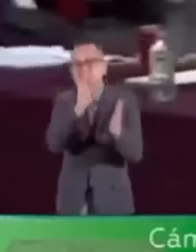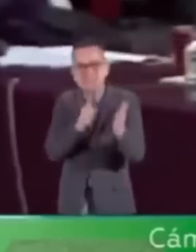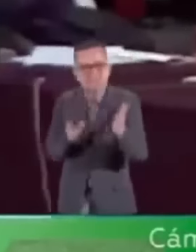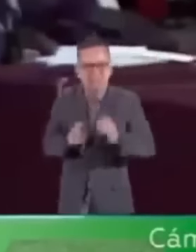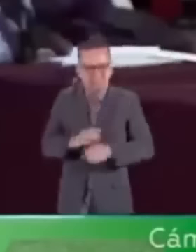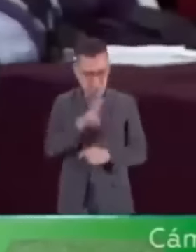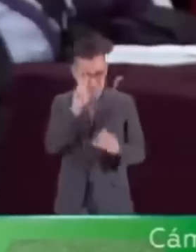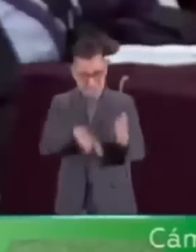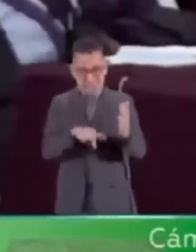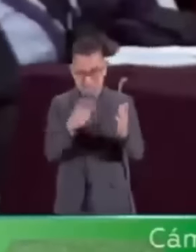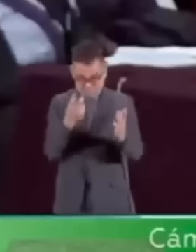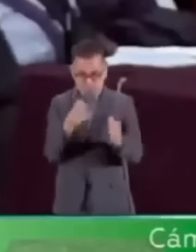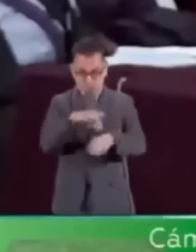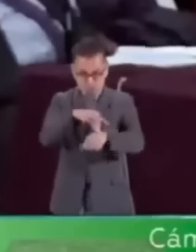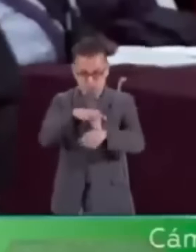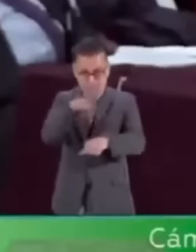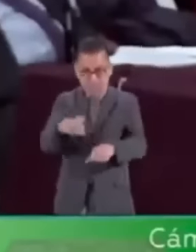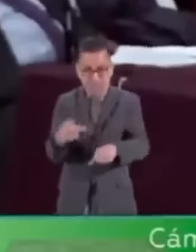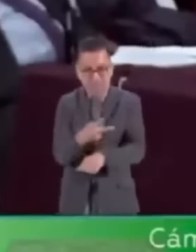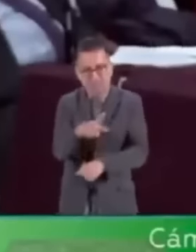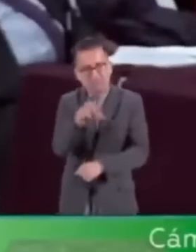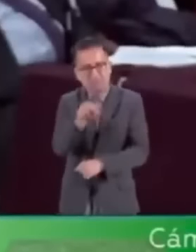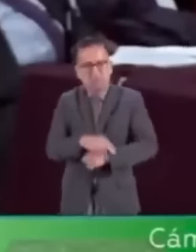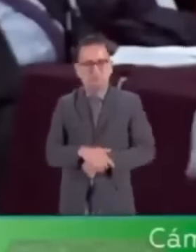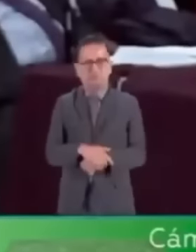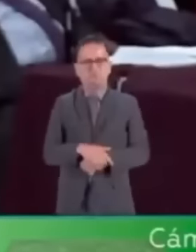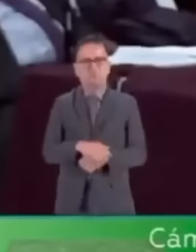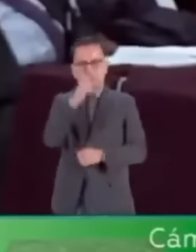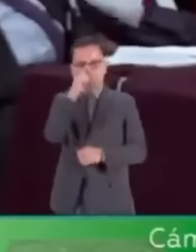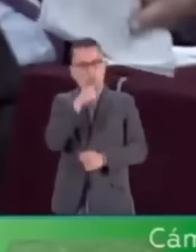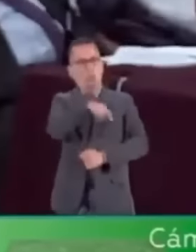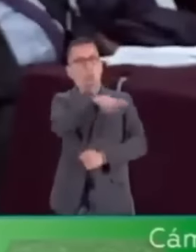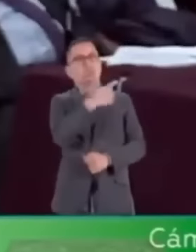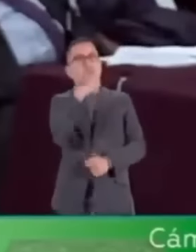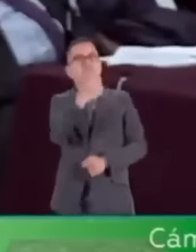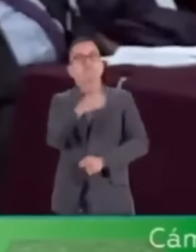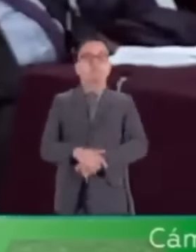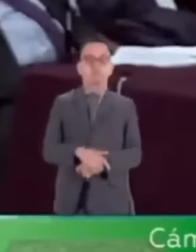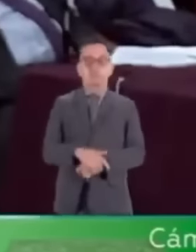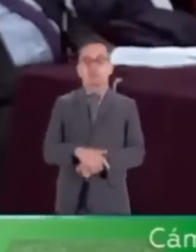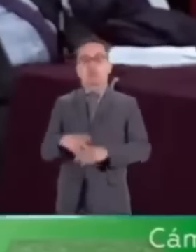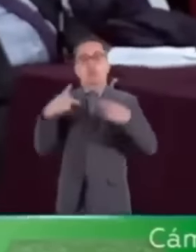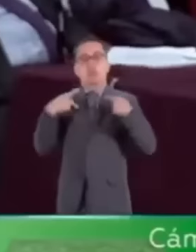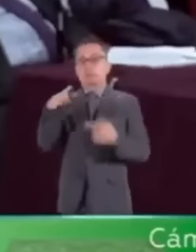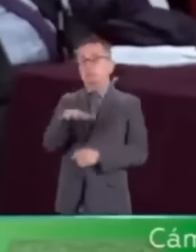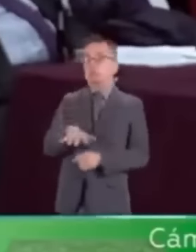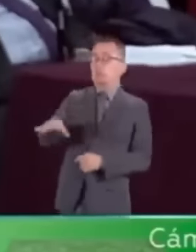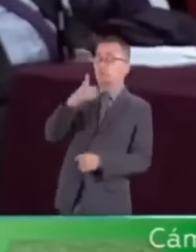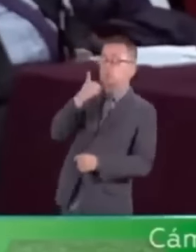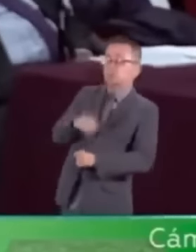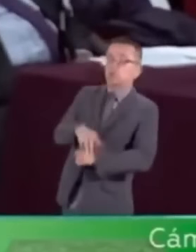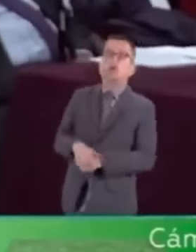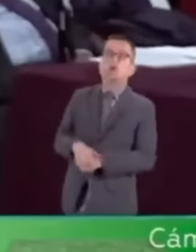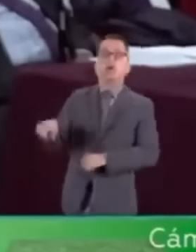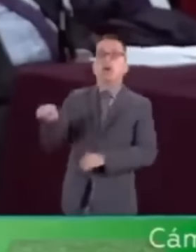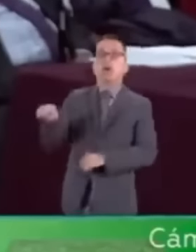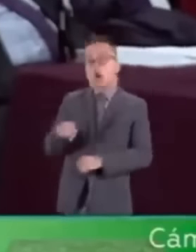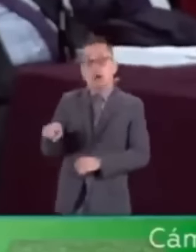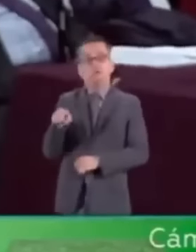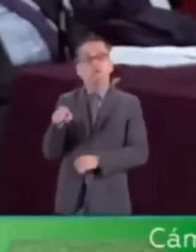suceder. Le dicen a la gente, como el mayor argumento, el que más convence, que van a